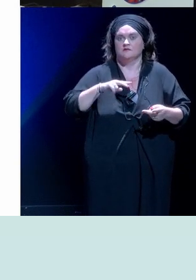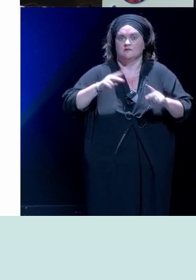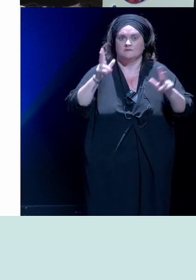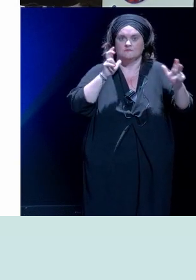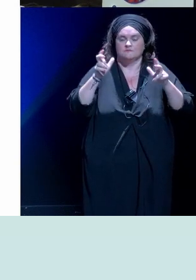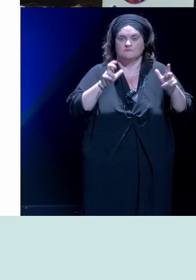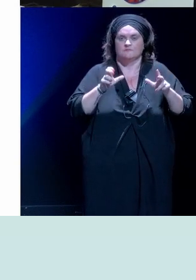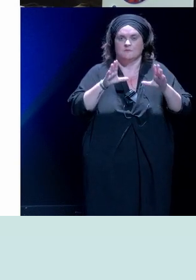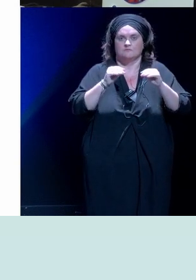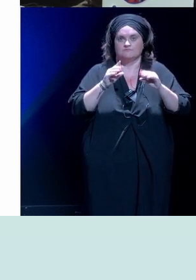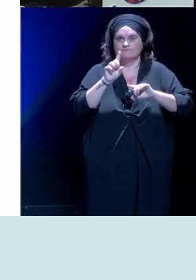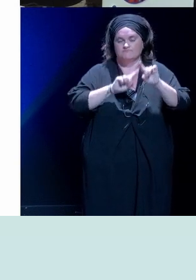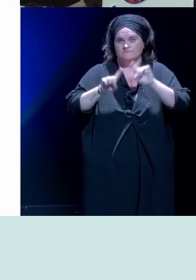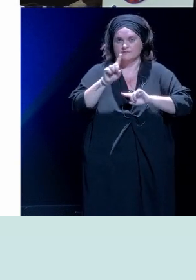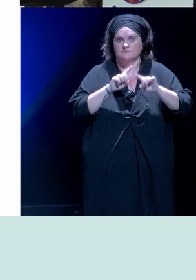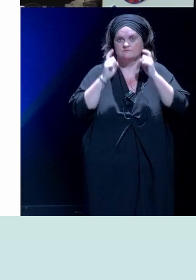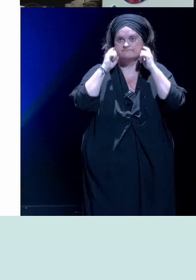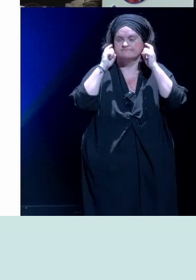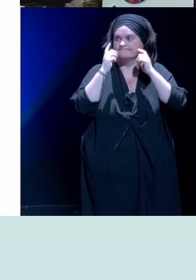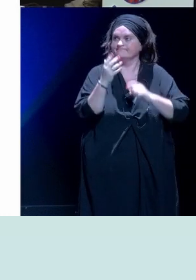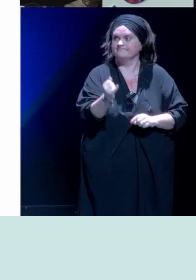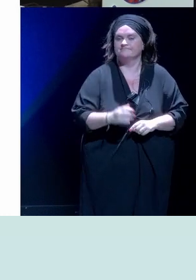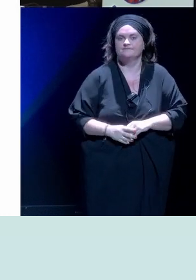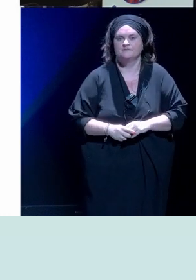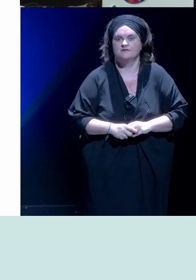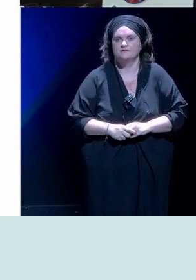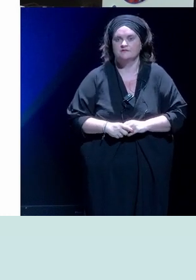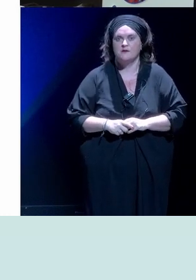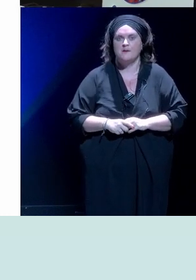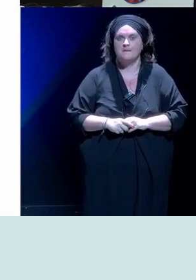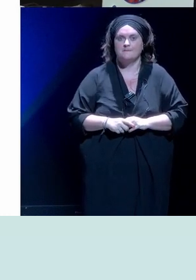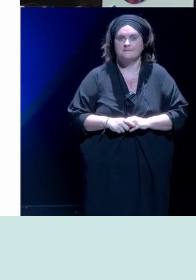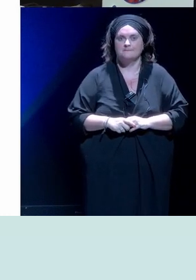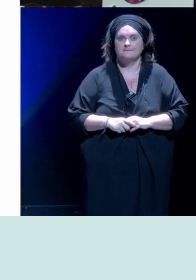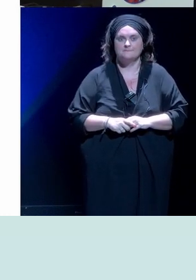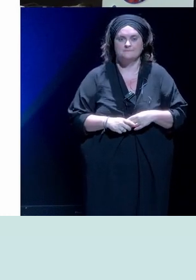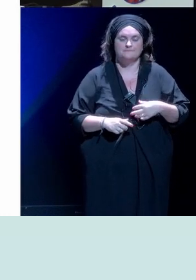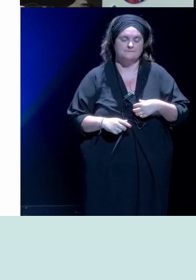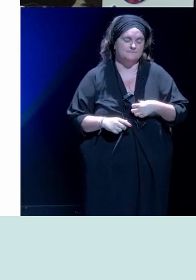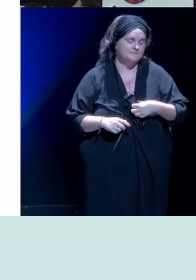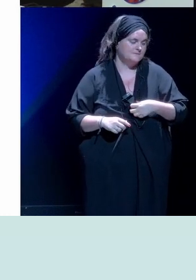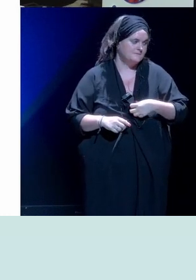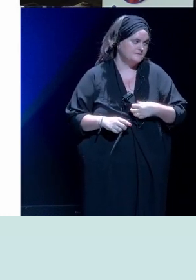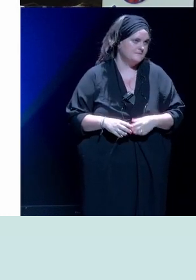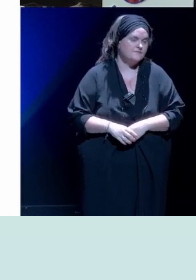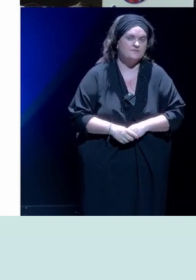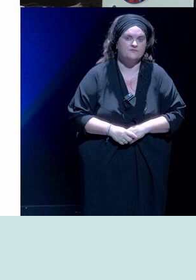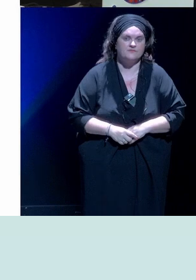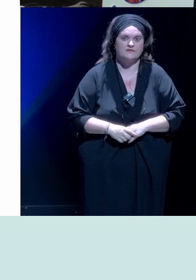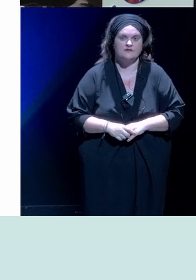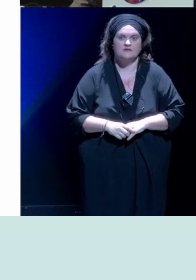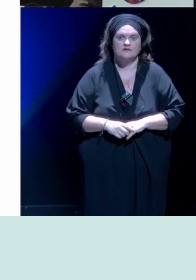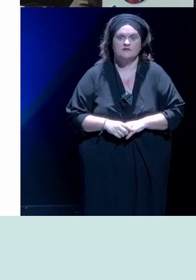se dirigen a los servicios sociales a menudo y que tienen esa sensación de entrar en un mundo que